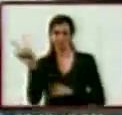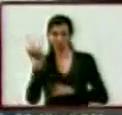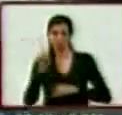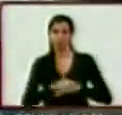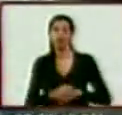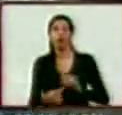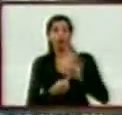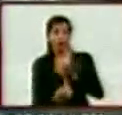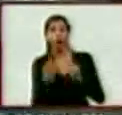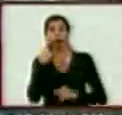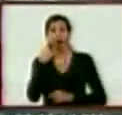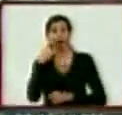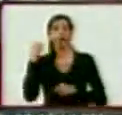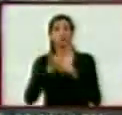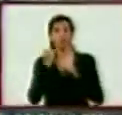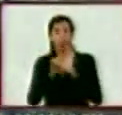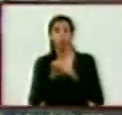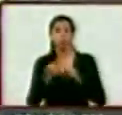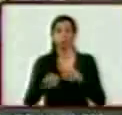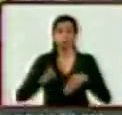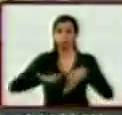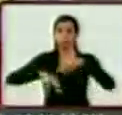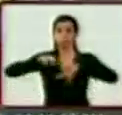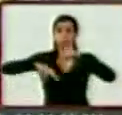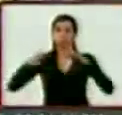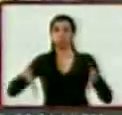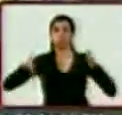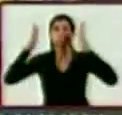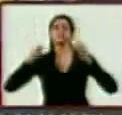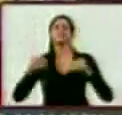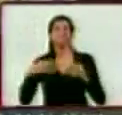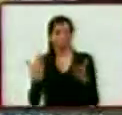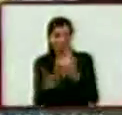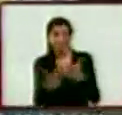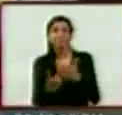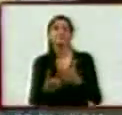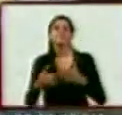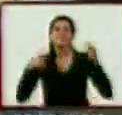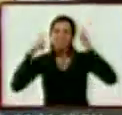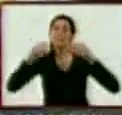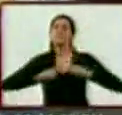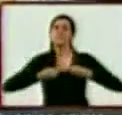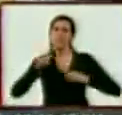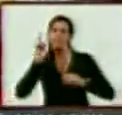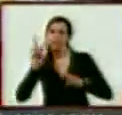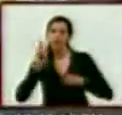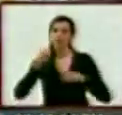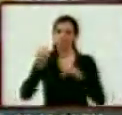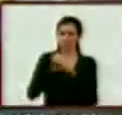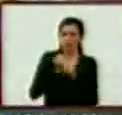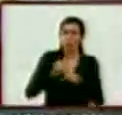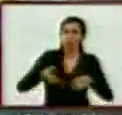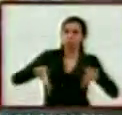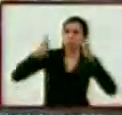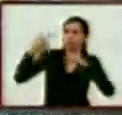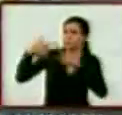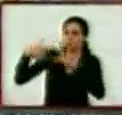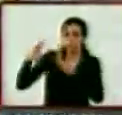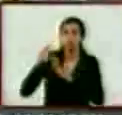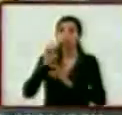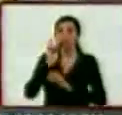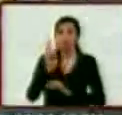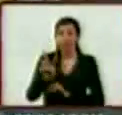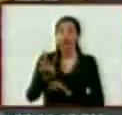de obras que muestran que en efecto Chávez vive. Chávez vive en estas obras. Esta cantidad de obras que se están desarrollando